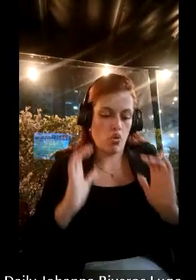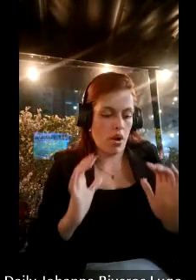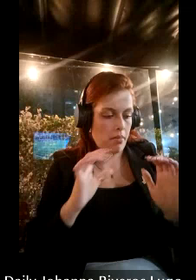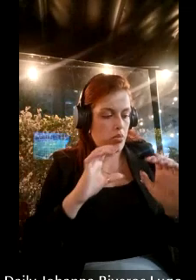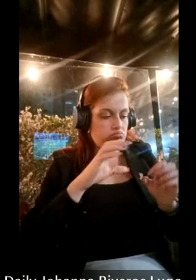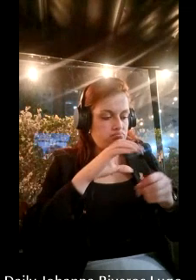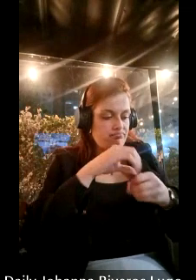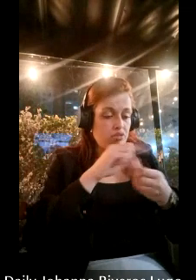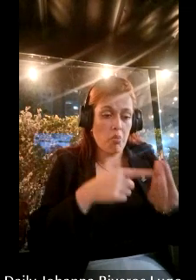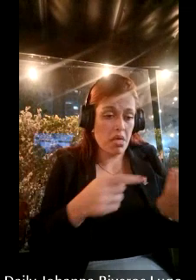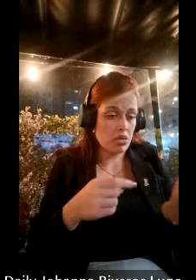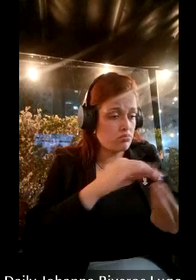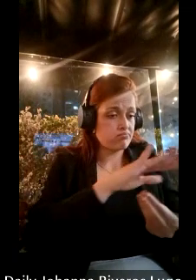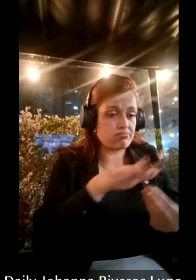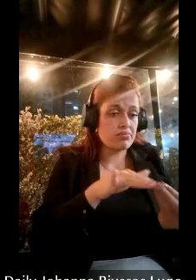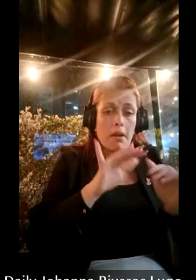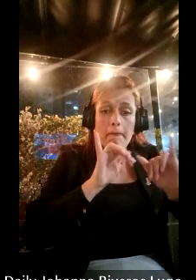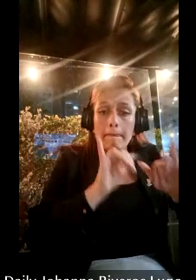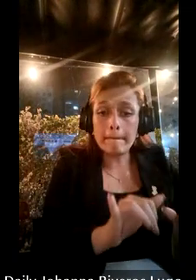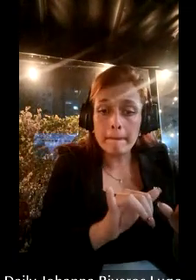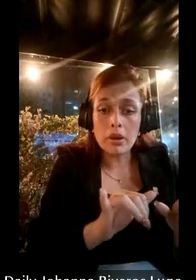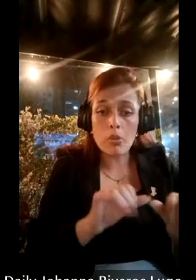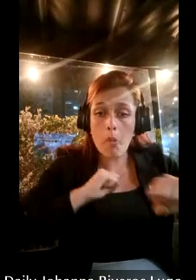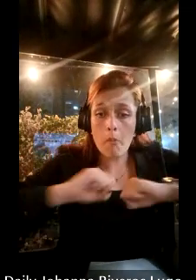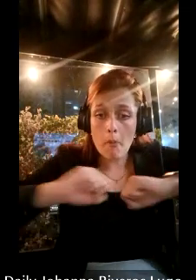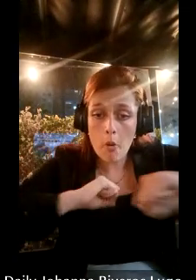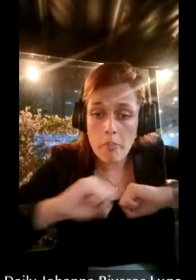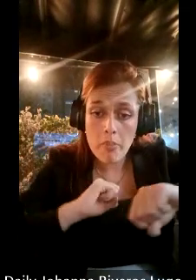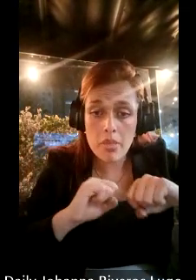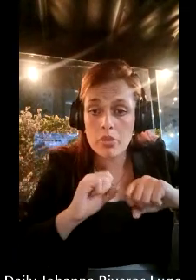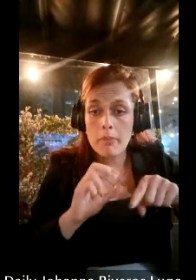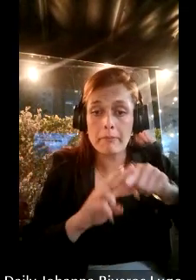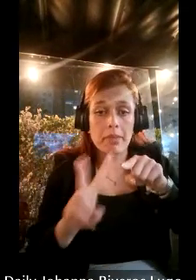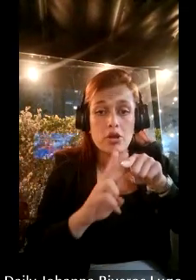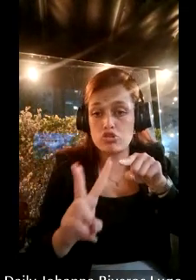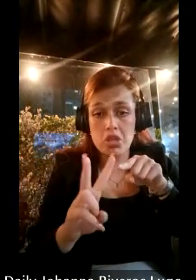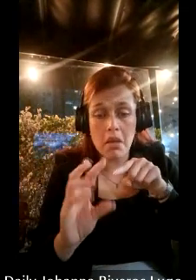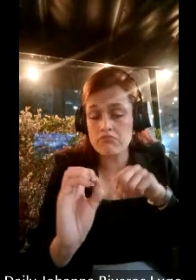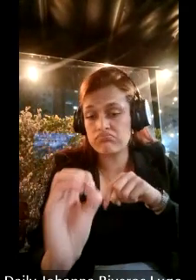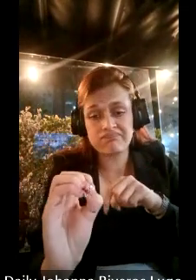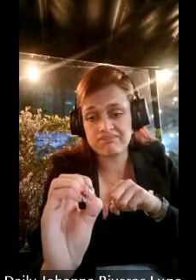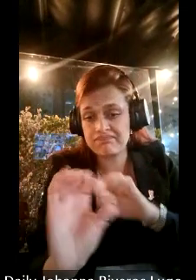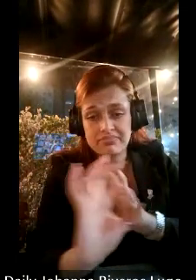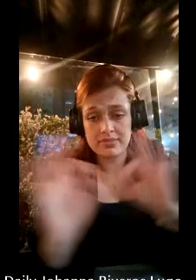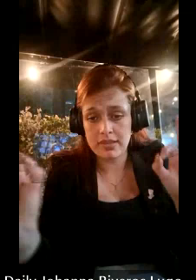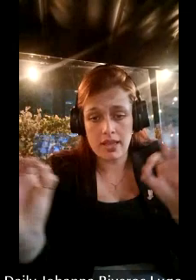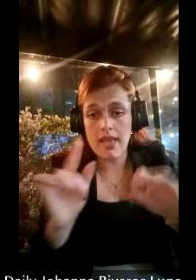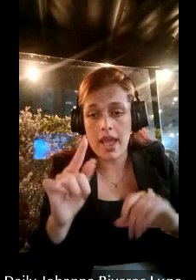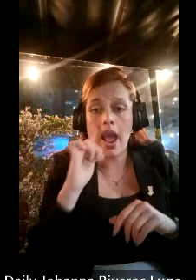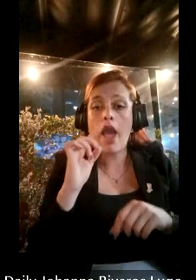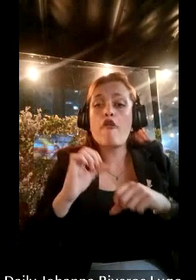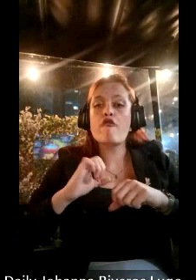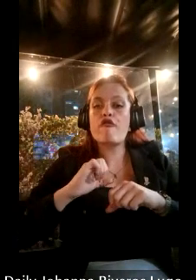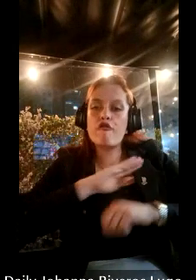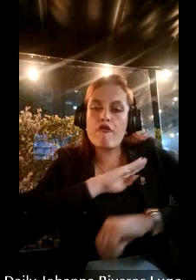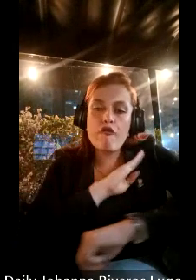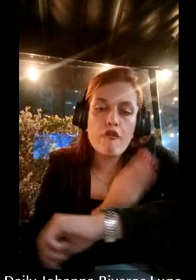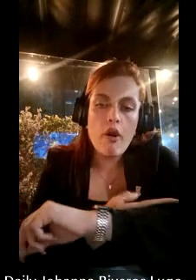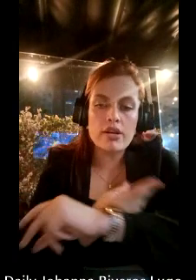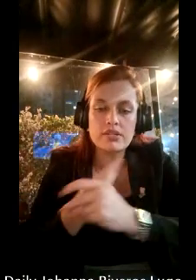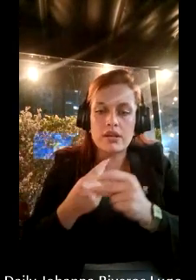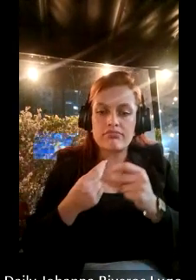en reposo, es decir, su velocidad es cero, al igual que la fuerza de su aceleración. Forma parte del estudio